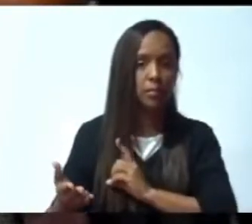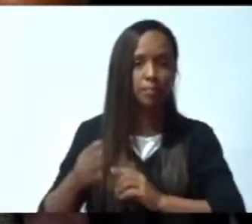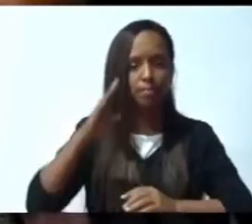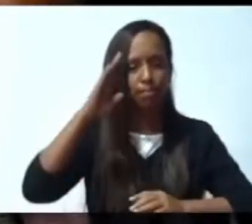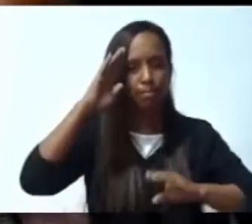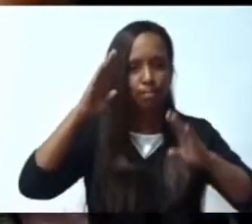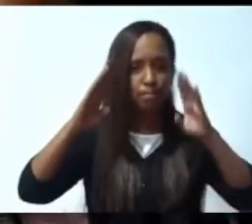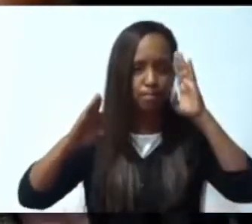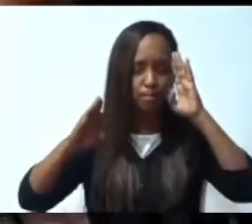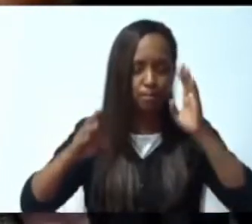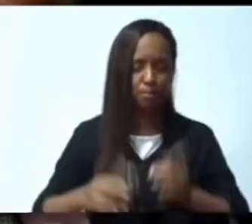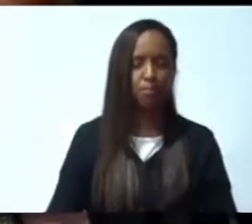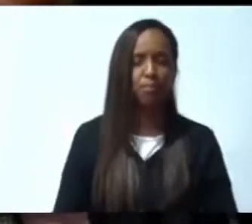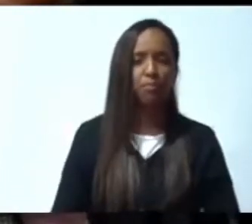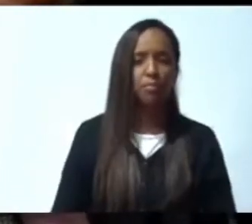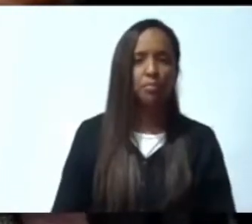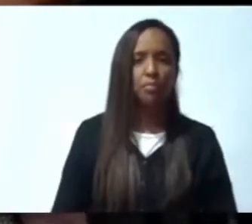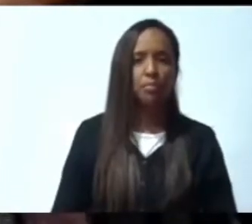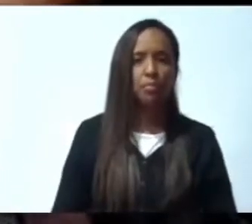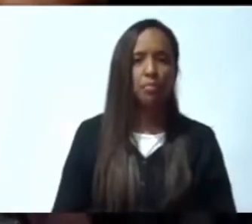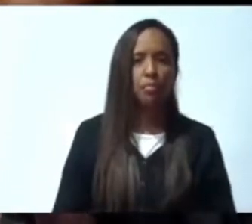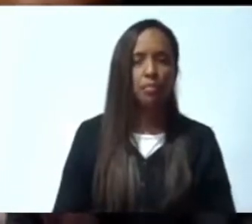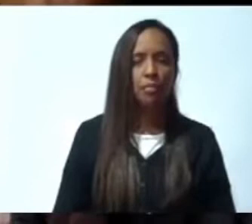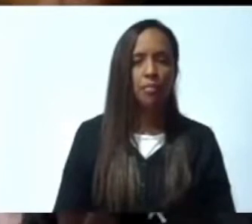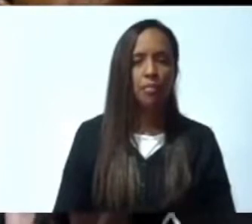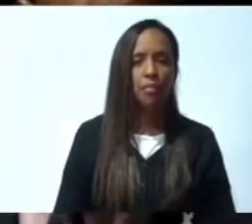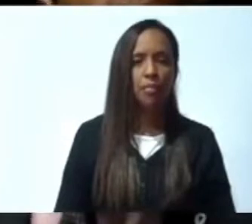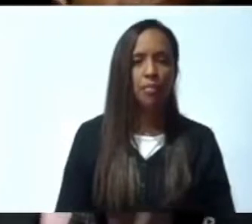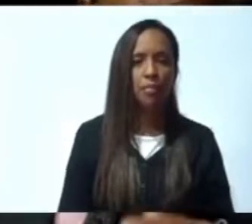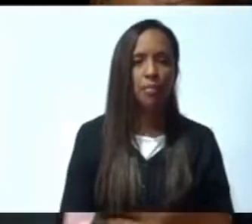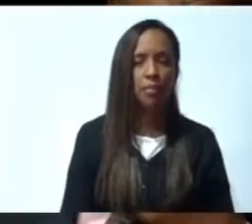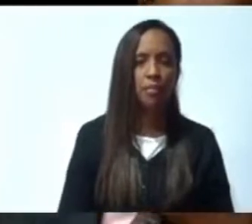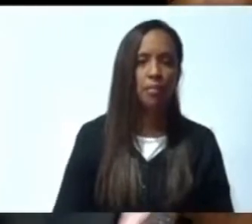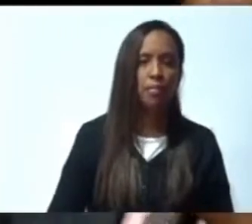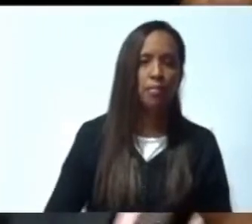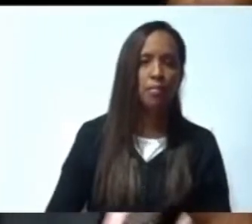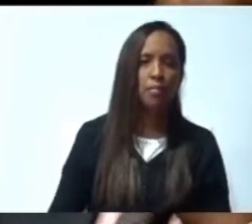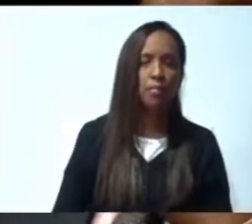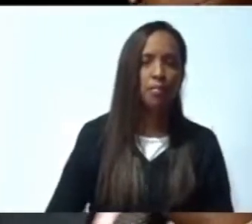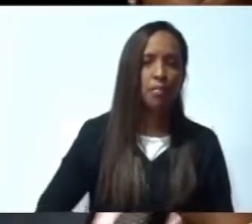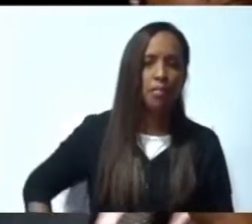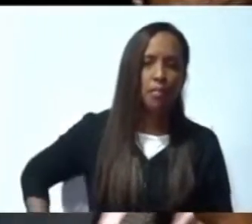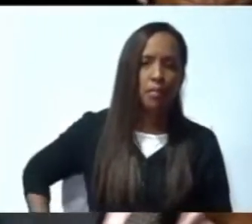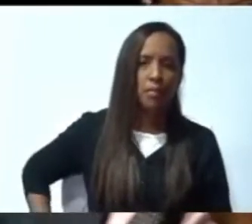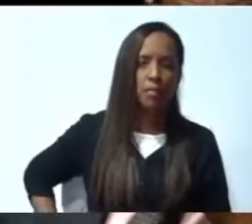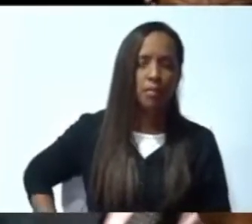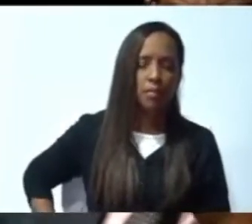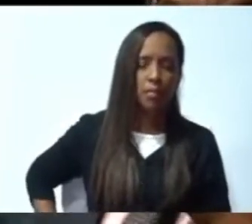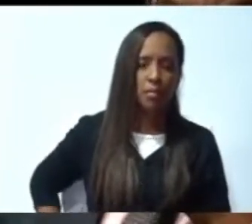la American cáncer society que la sociedad americana contra el cáncer